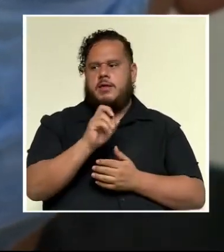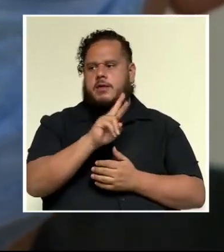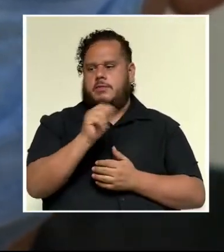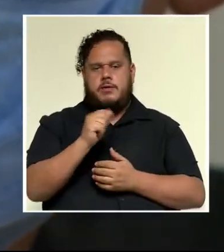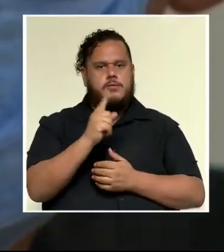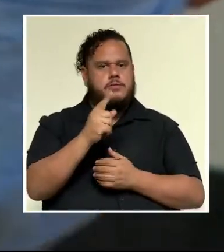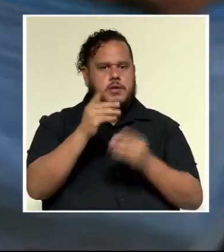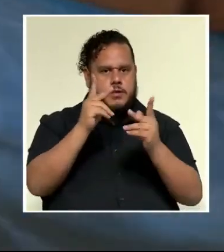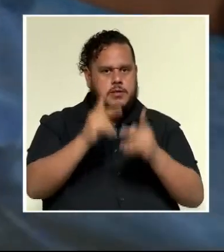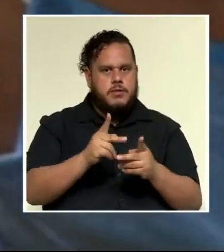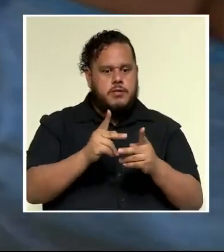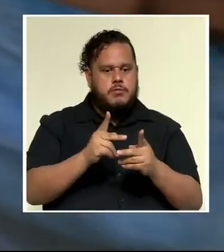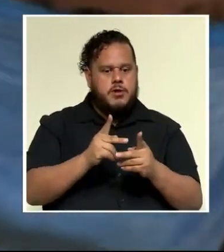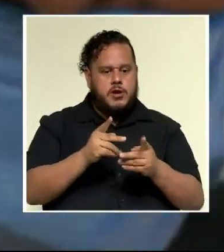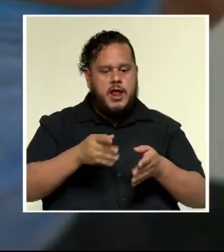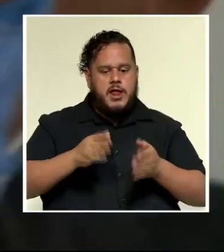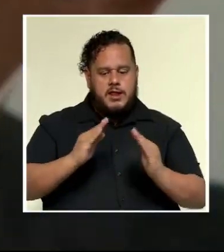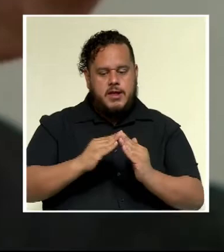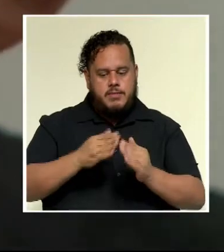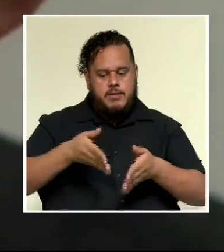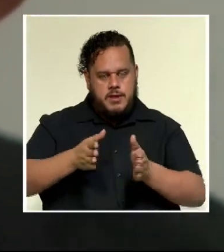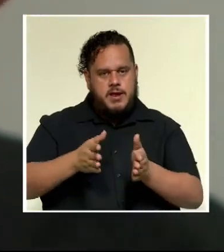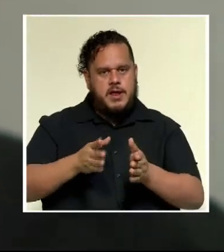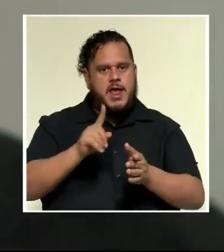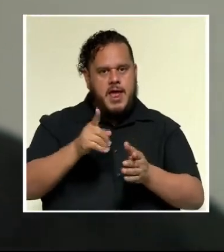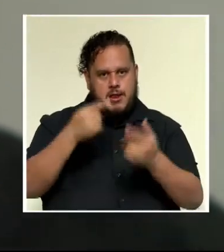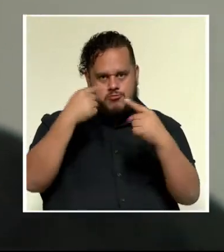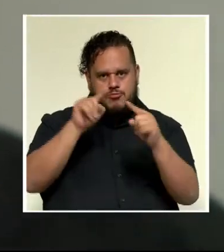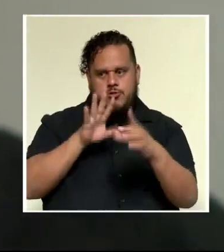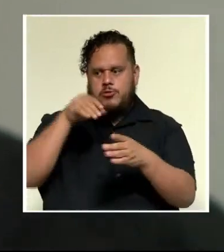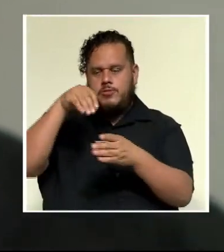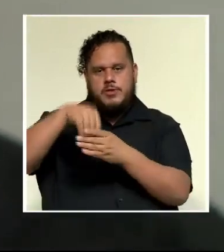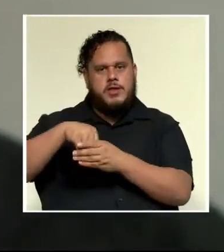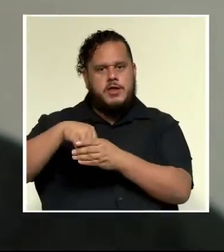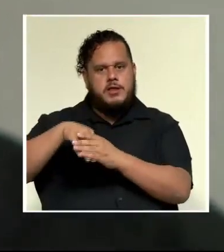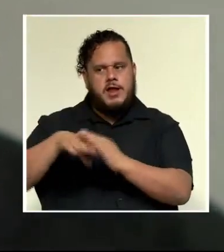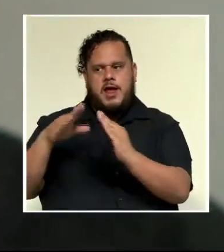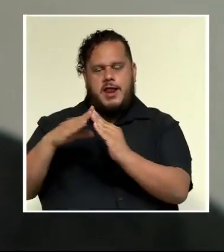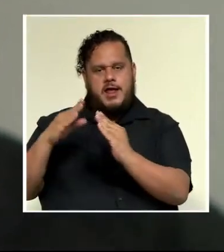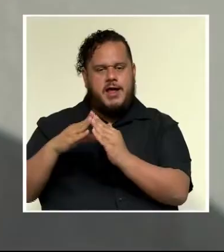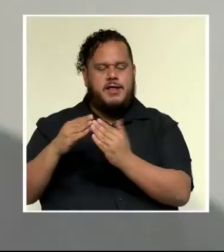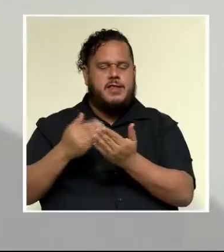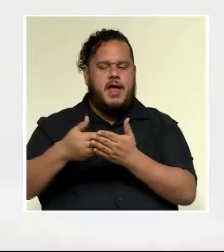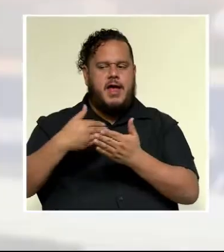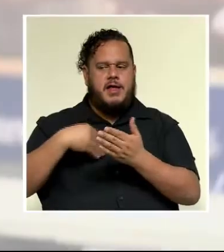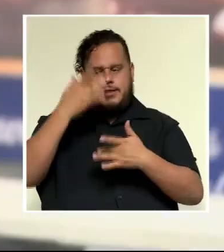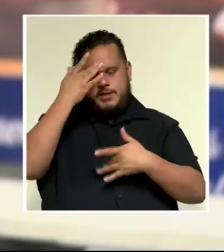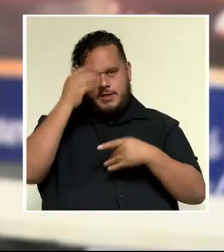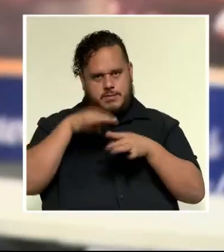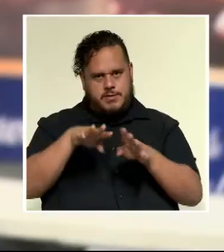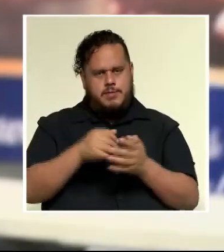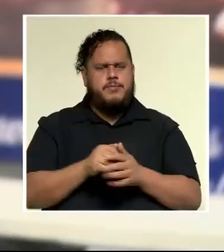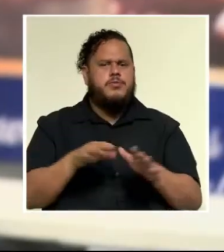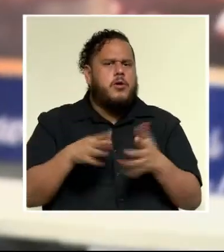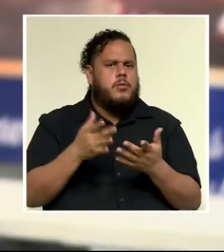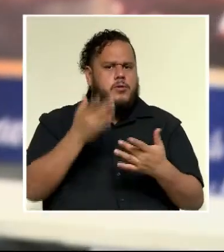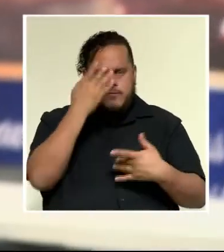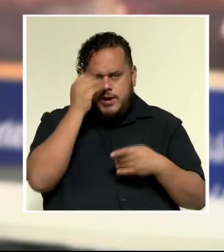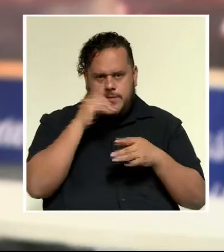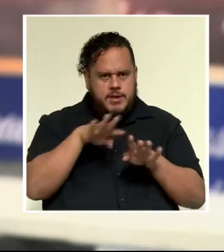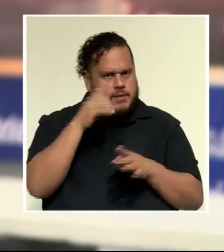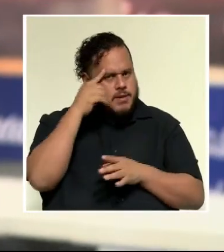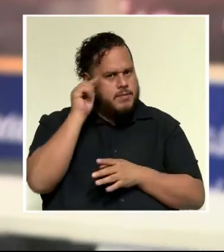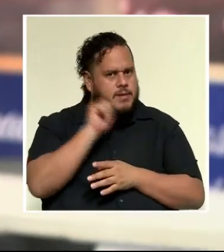habitantes de calle que logró entrar al albergue temporal a inicios de la pandemia. ¿Cómo fue la pandemia para usted?